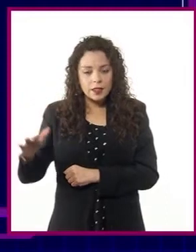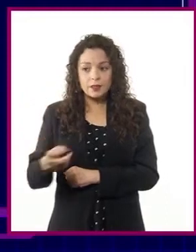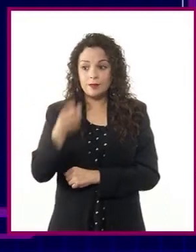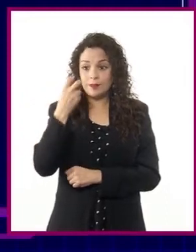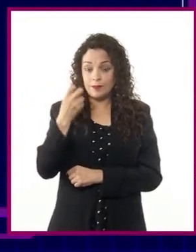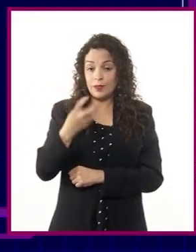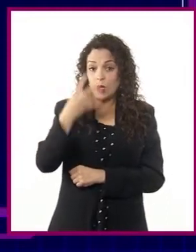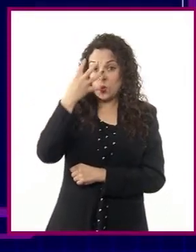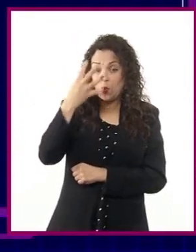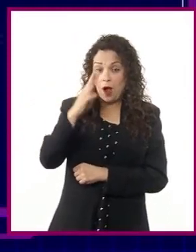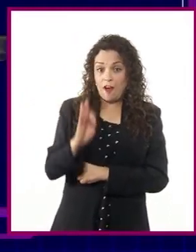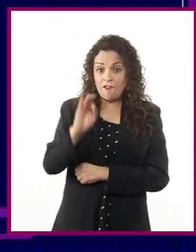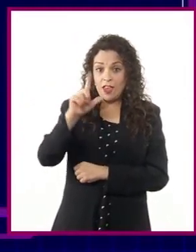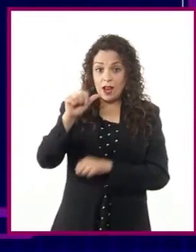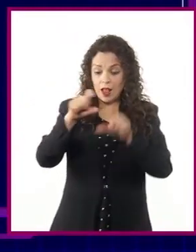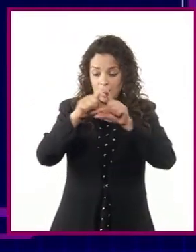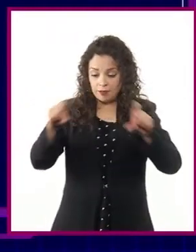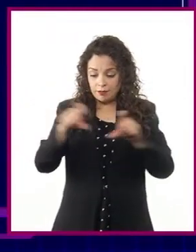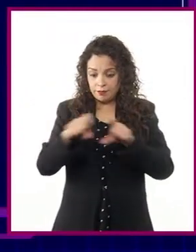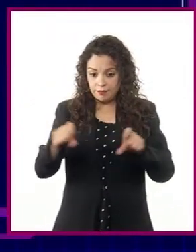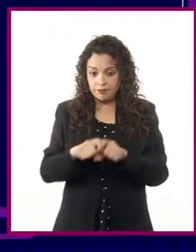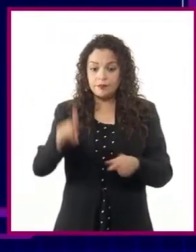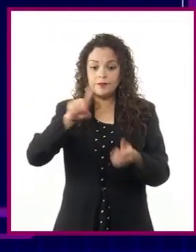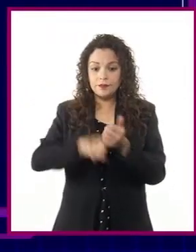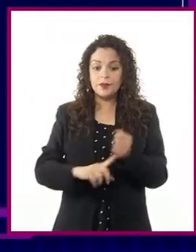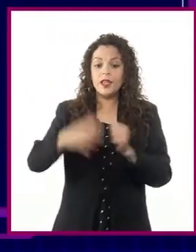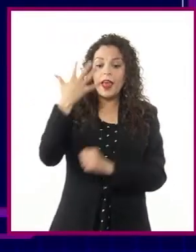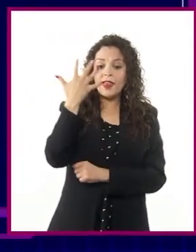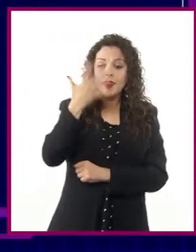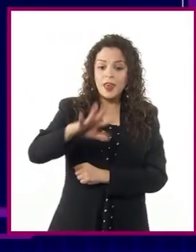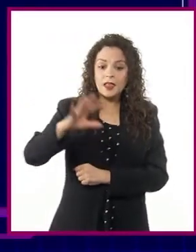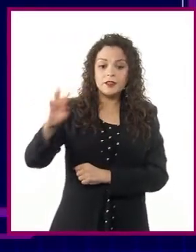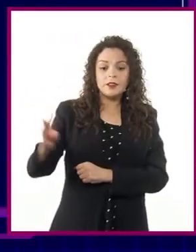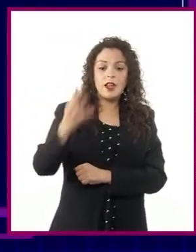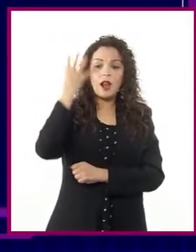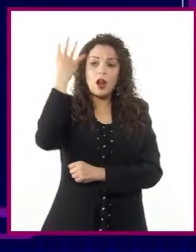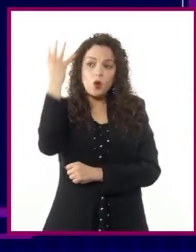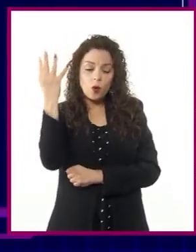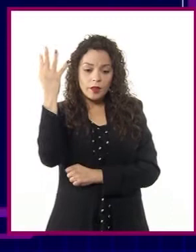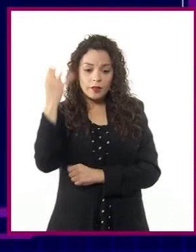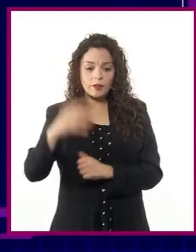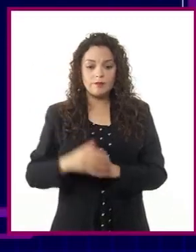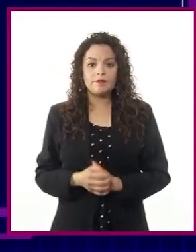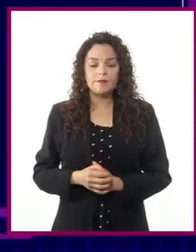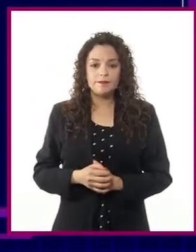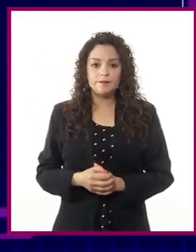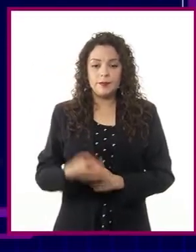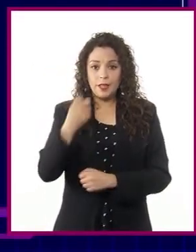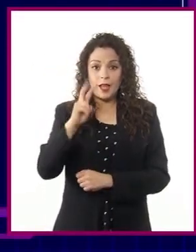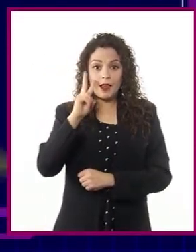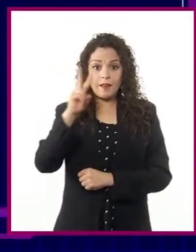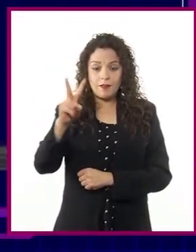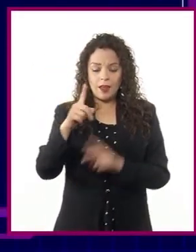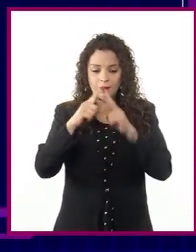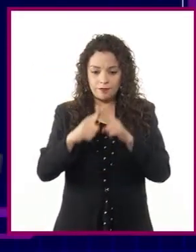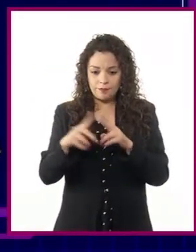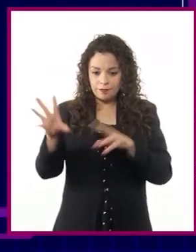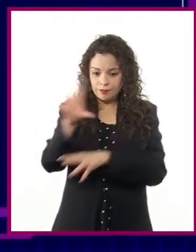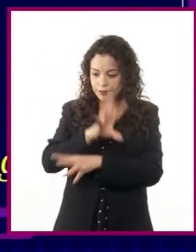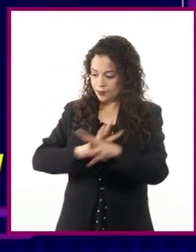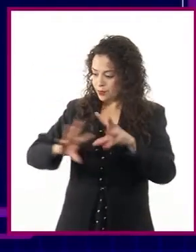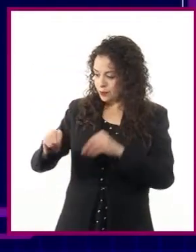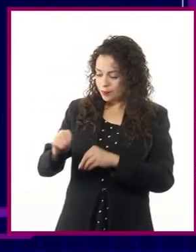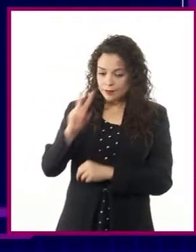distancia corresponden a 10 elevado a la potencia 4, que es como se expresa 10,000 como